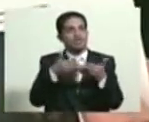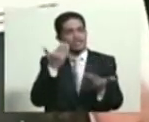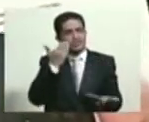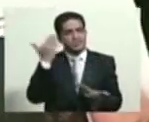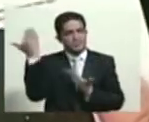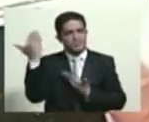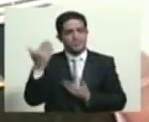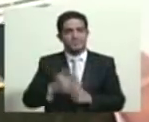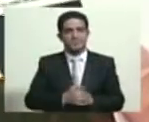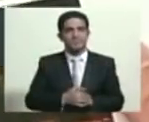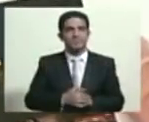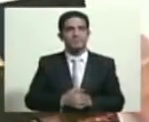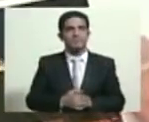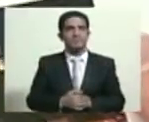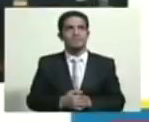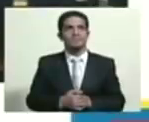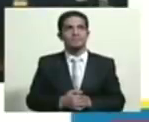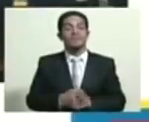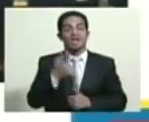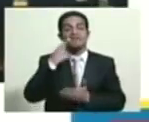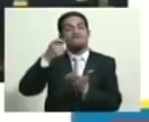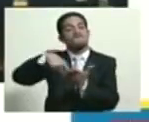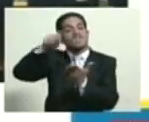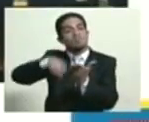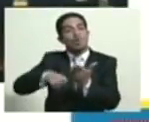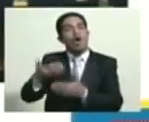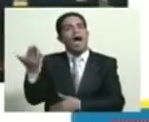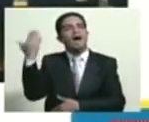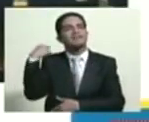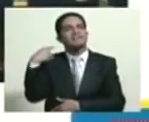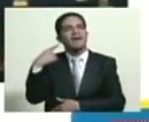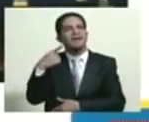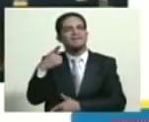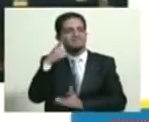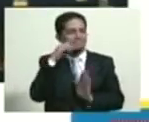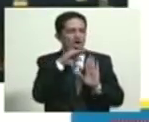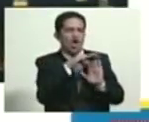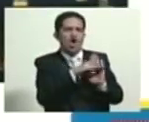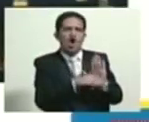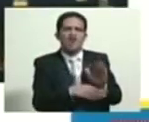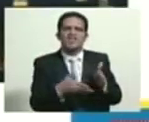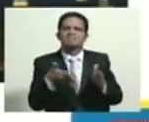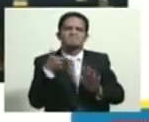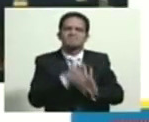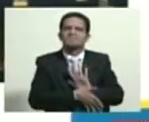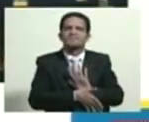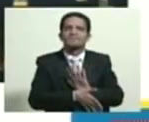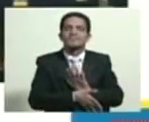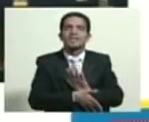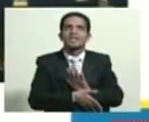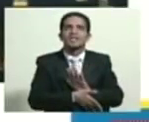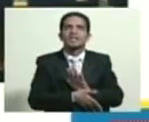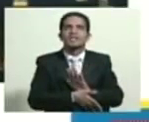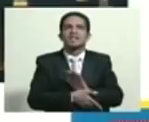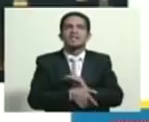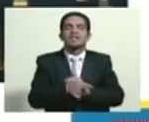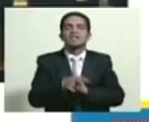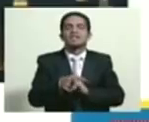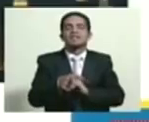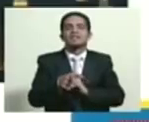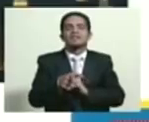Porque el señor Donald Trump firmó ayer una orden ejecutiva para de resistencia